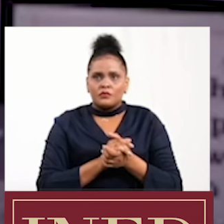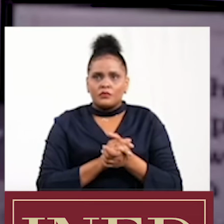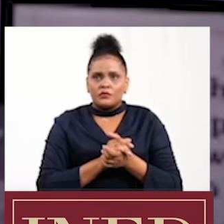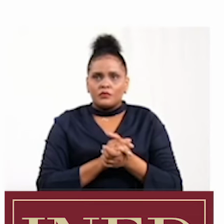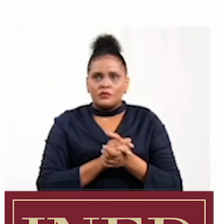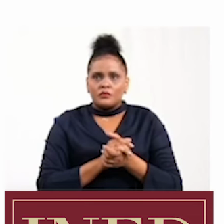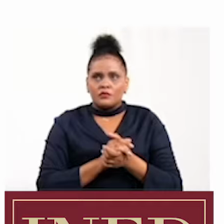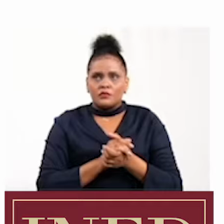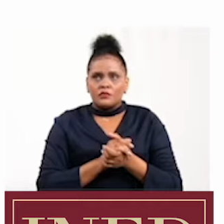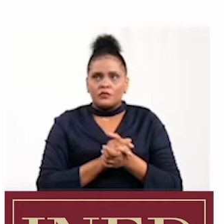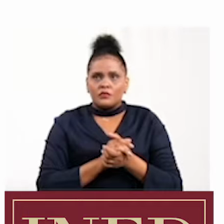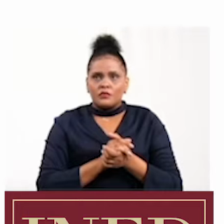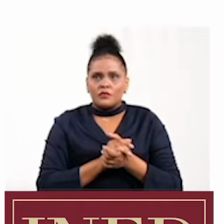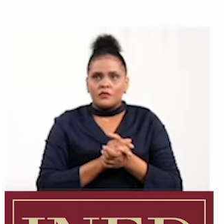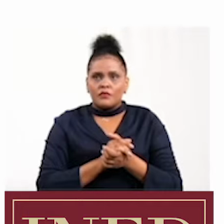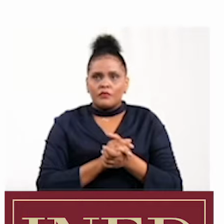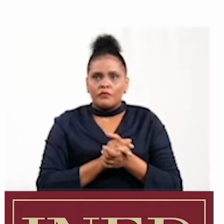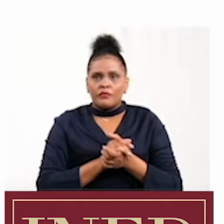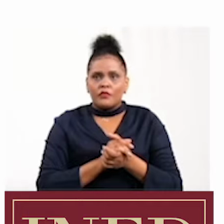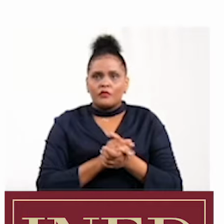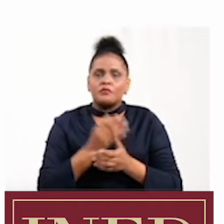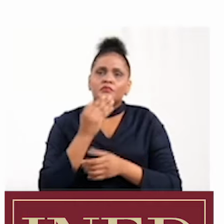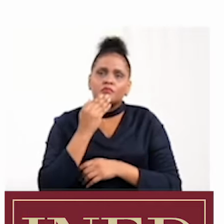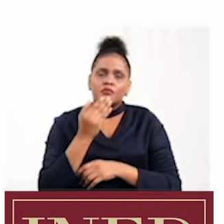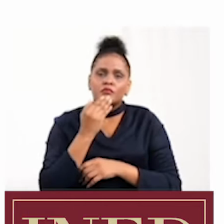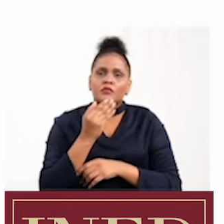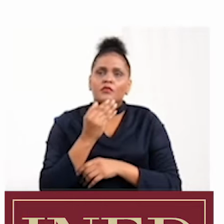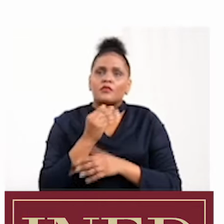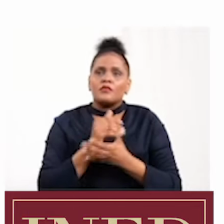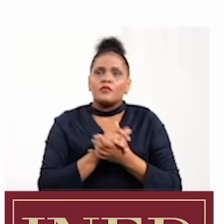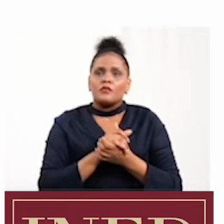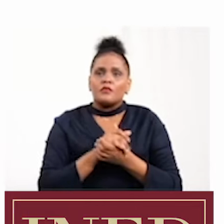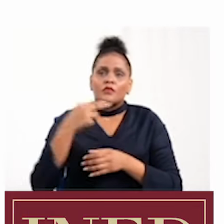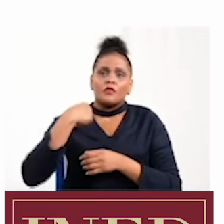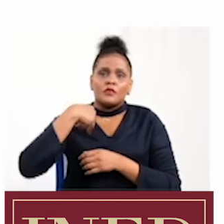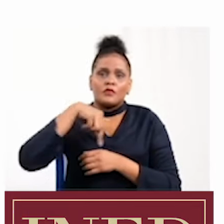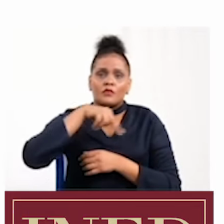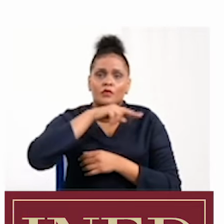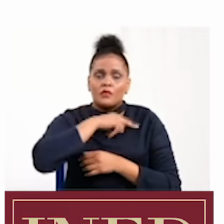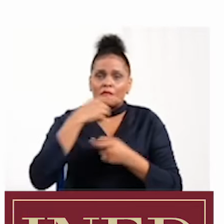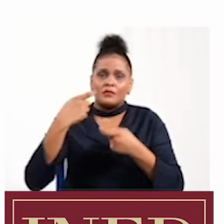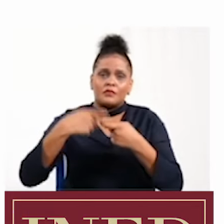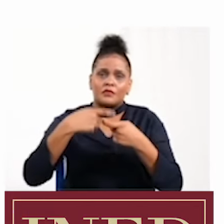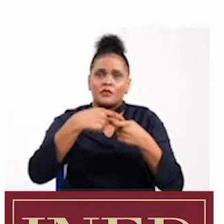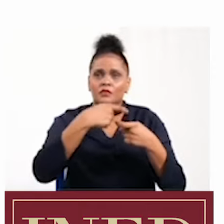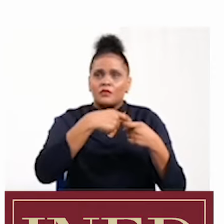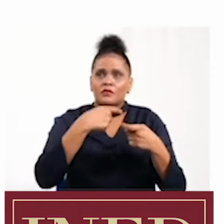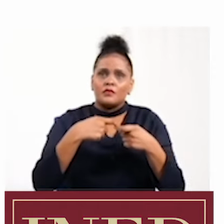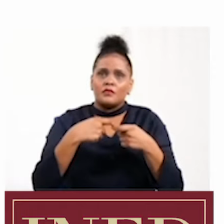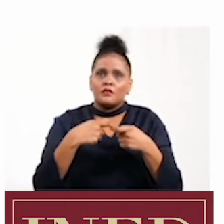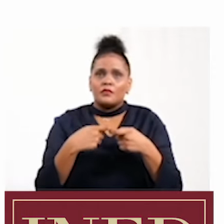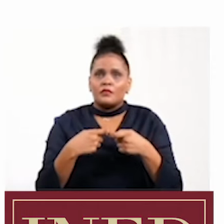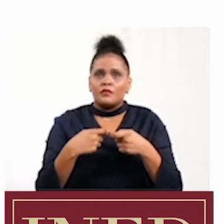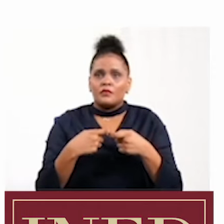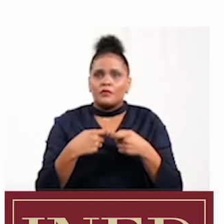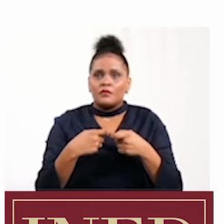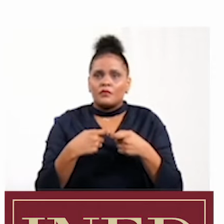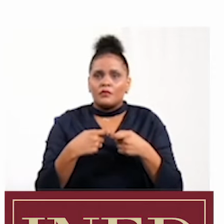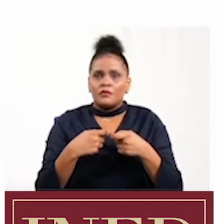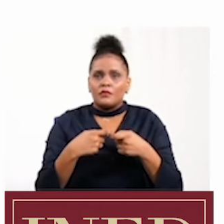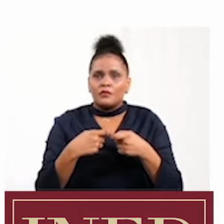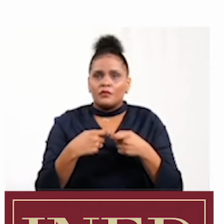muchísimas gracias doctora francis barragán que es uno de nuestros participantes nos escribe y dice las mujeres